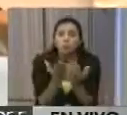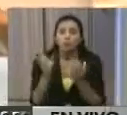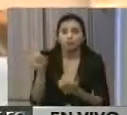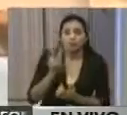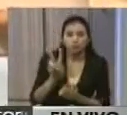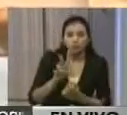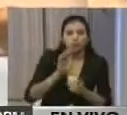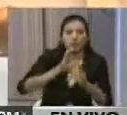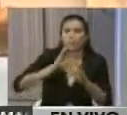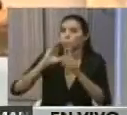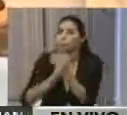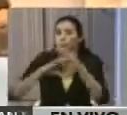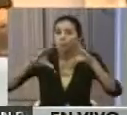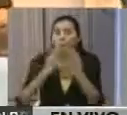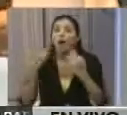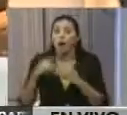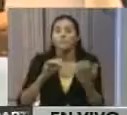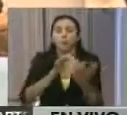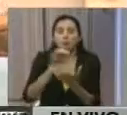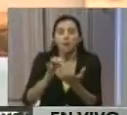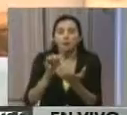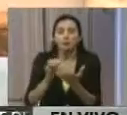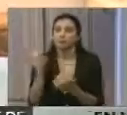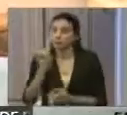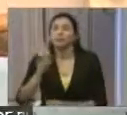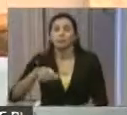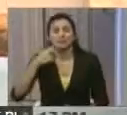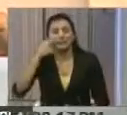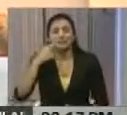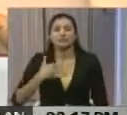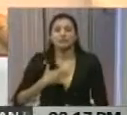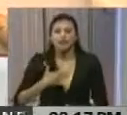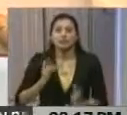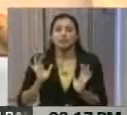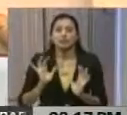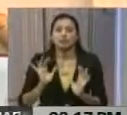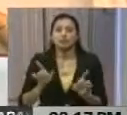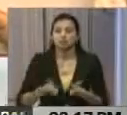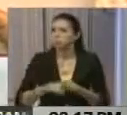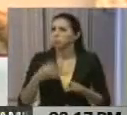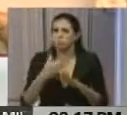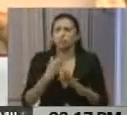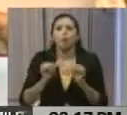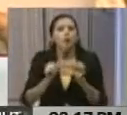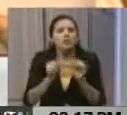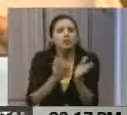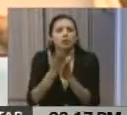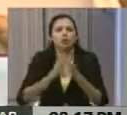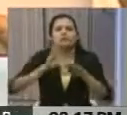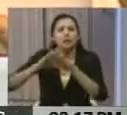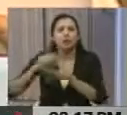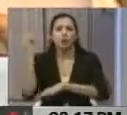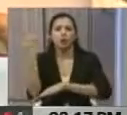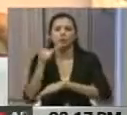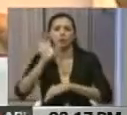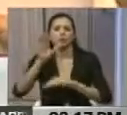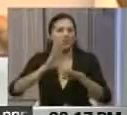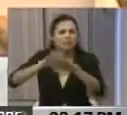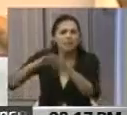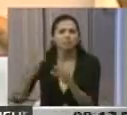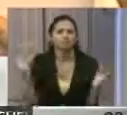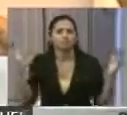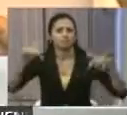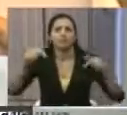las culturas del mundo y que Venezuela también la sufre, convoca al Congreso de la Patria, convoca las ideas, convoca